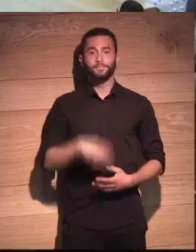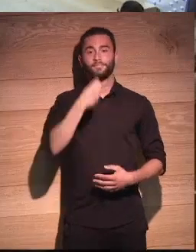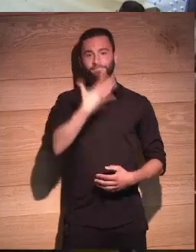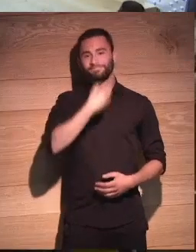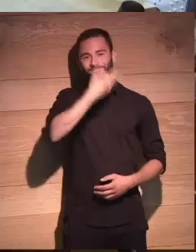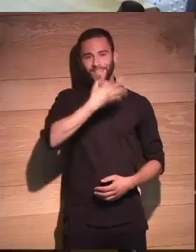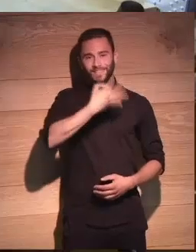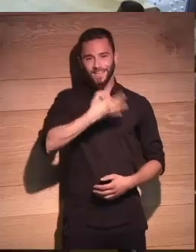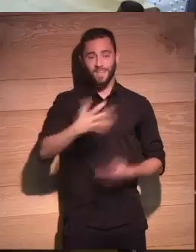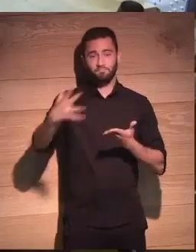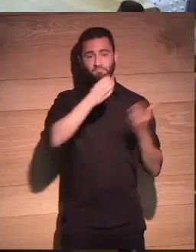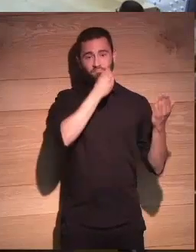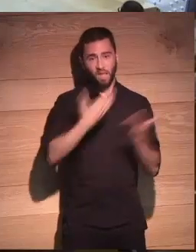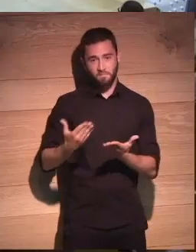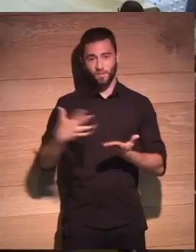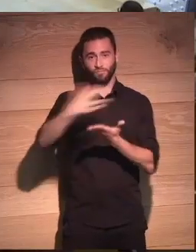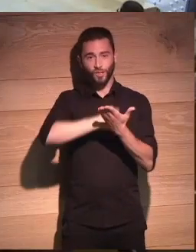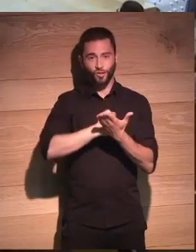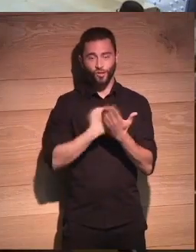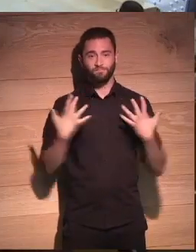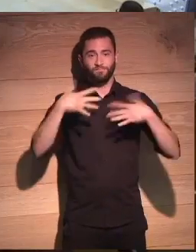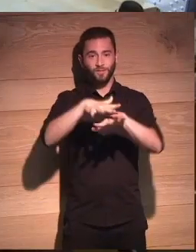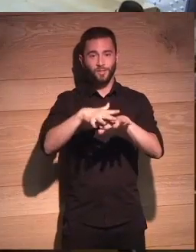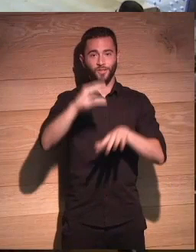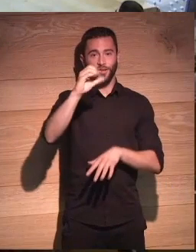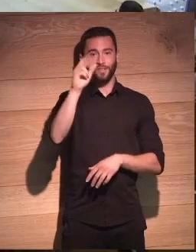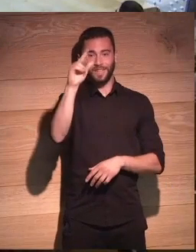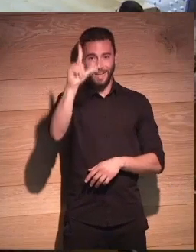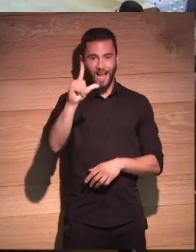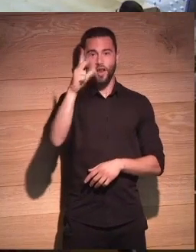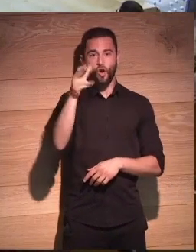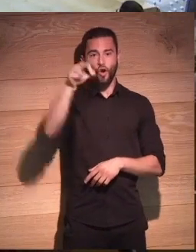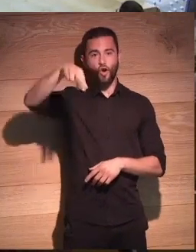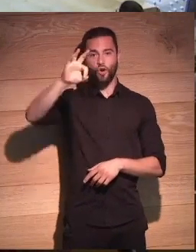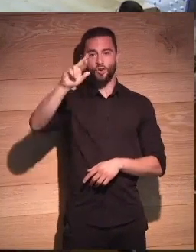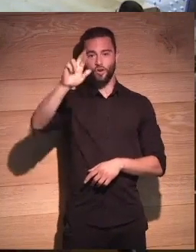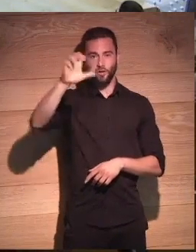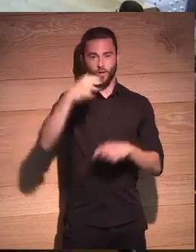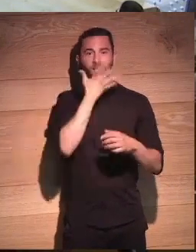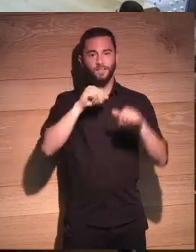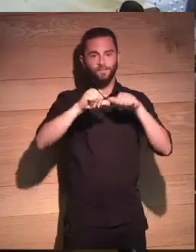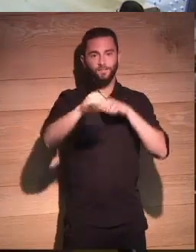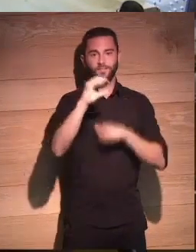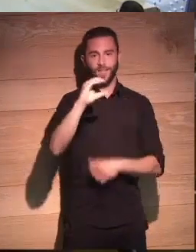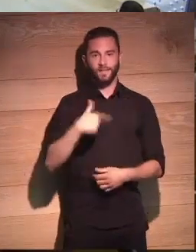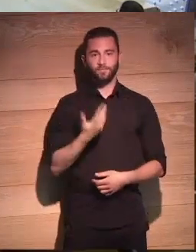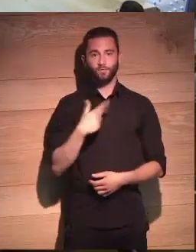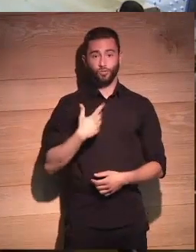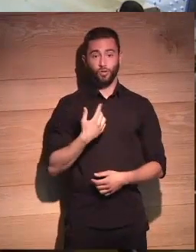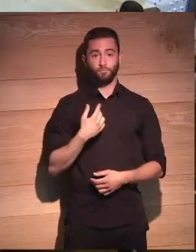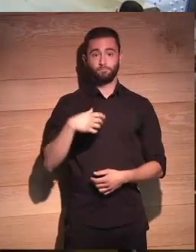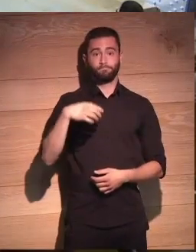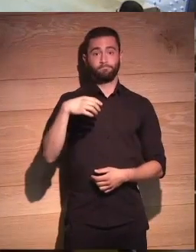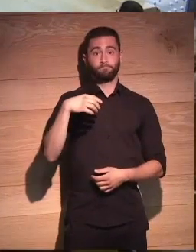Bueno, buenas tardes, bienvenidos a todos al encuentro con Cal Honoré. Yo soy Ana Periago, soy editora de RBA